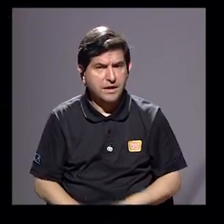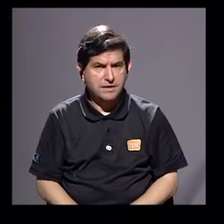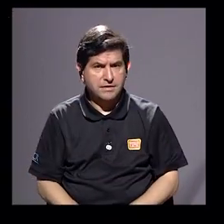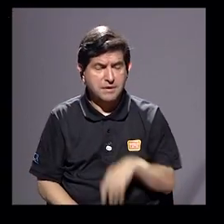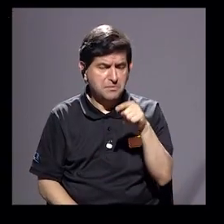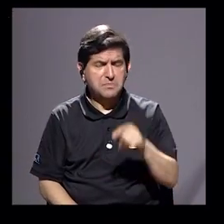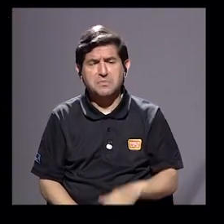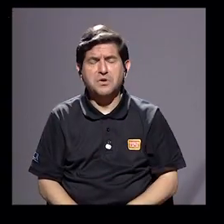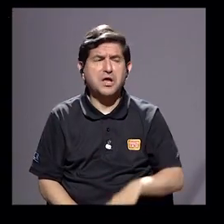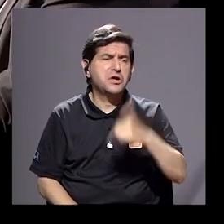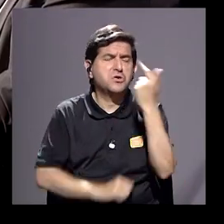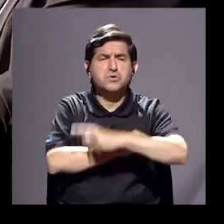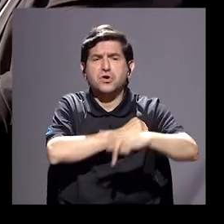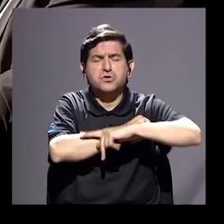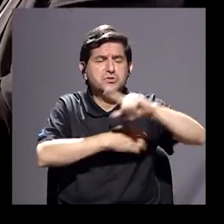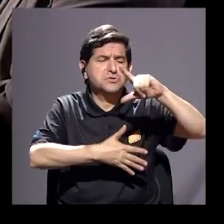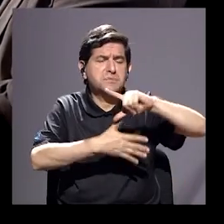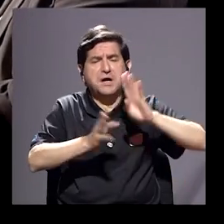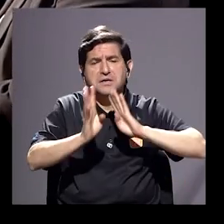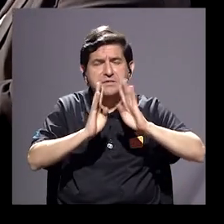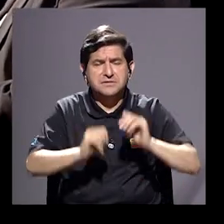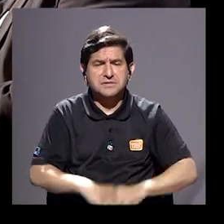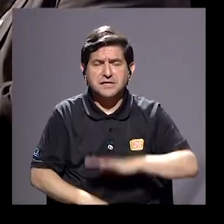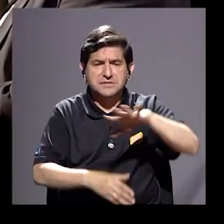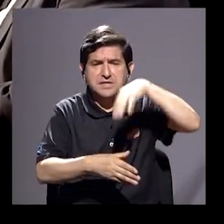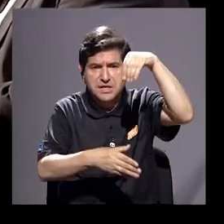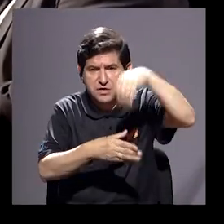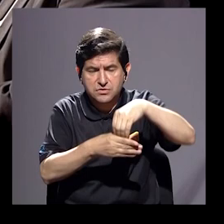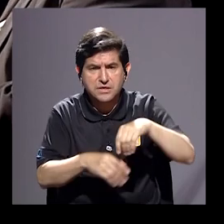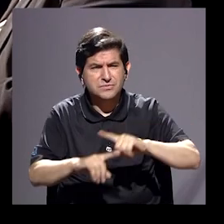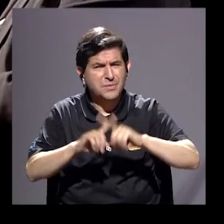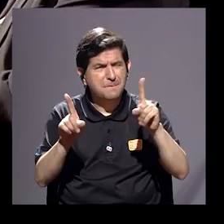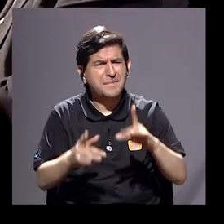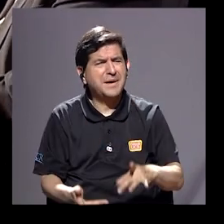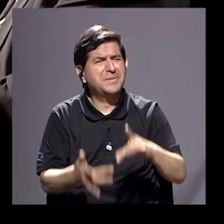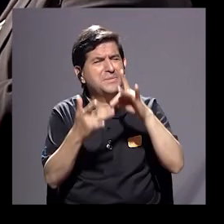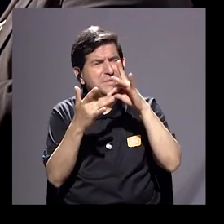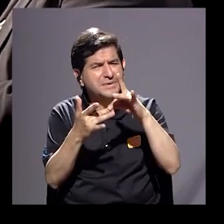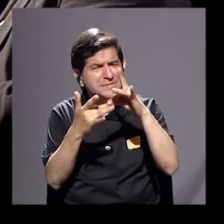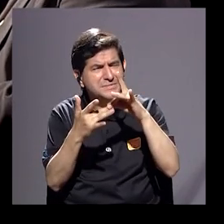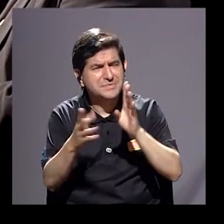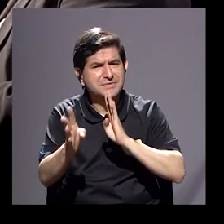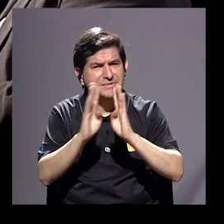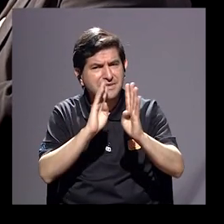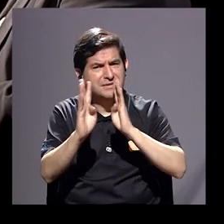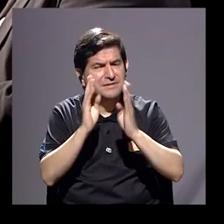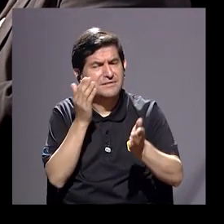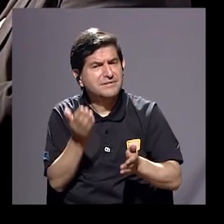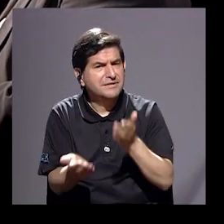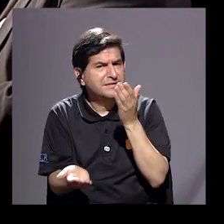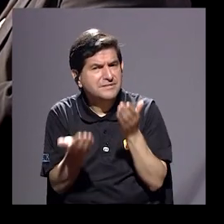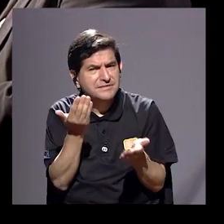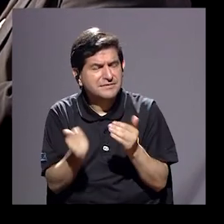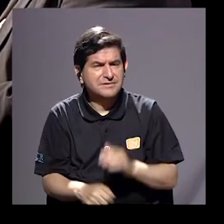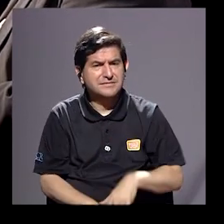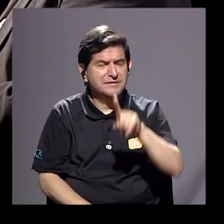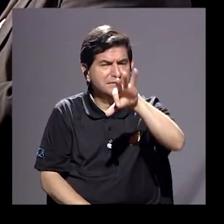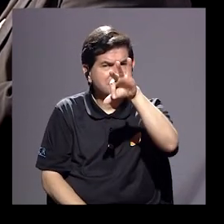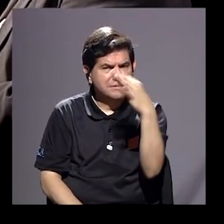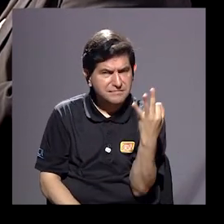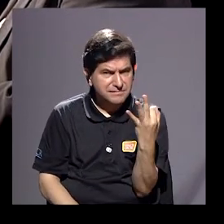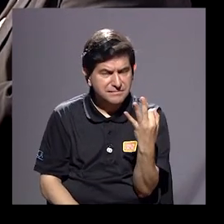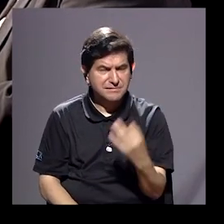referencia de otros países de américa latina en el contenido pero sobre todo cuando se hace alusión a que de algún modo